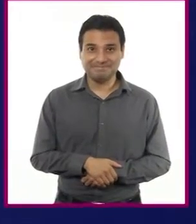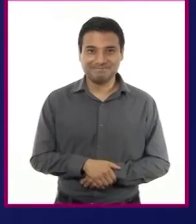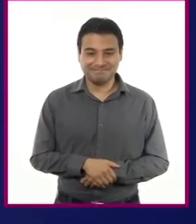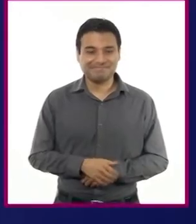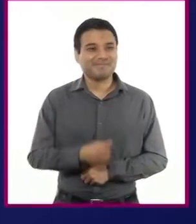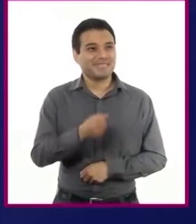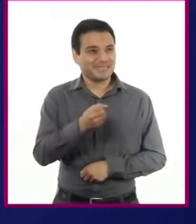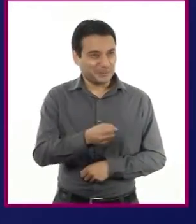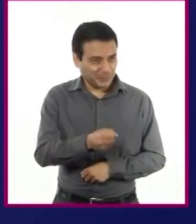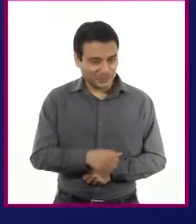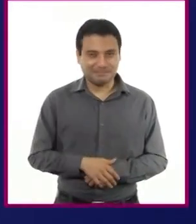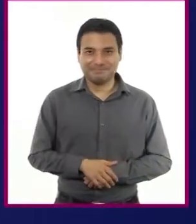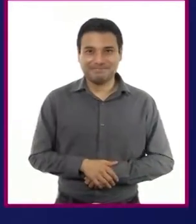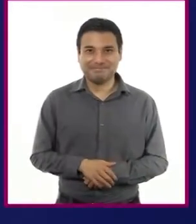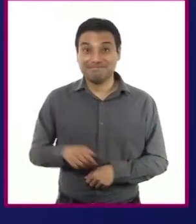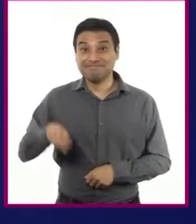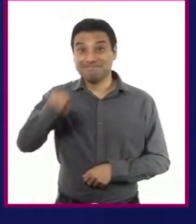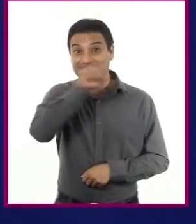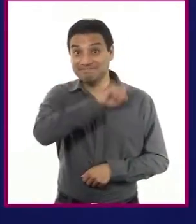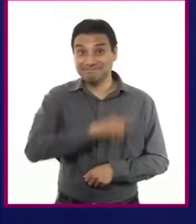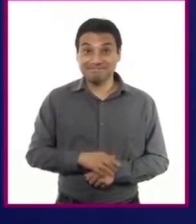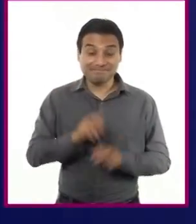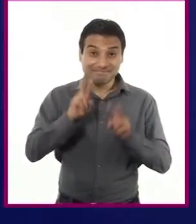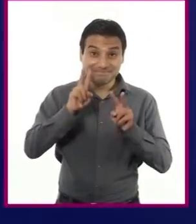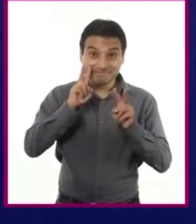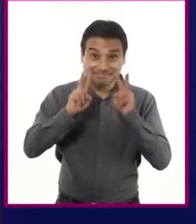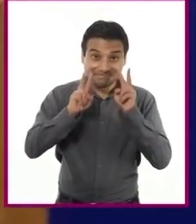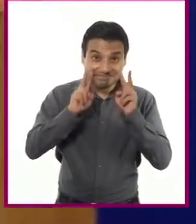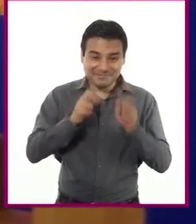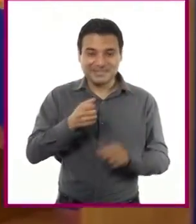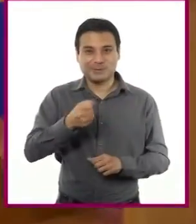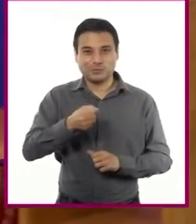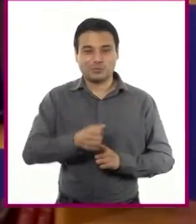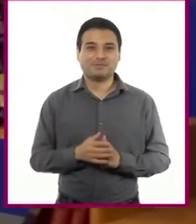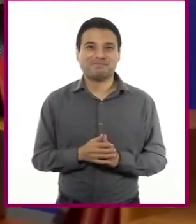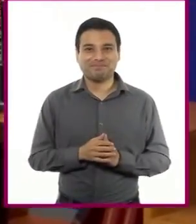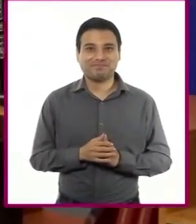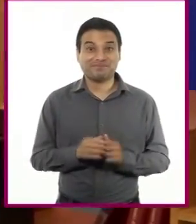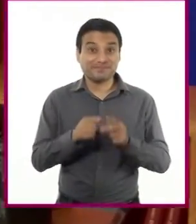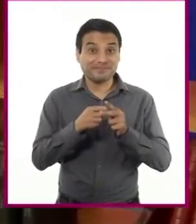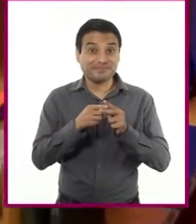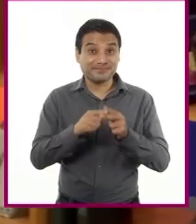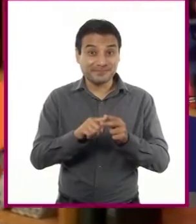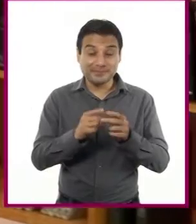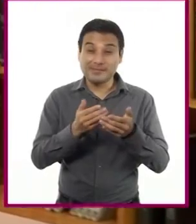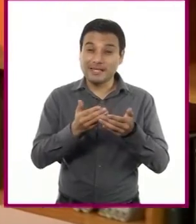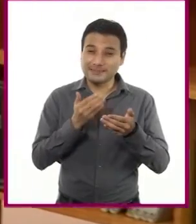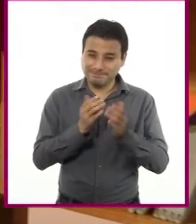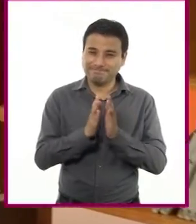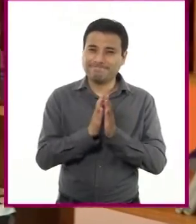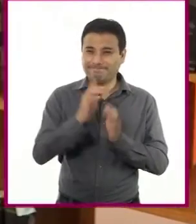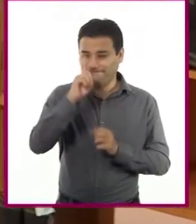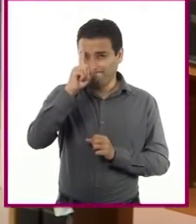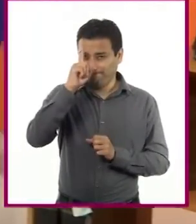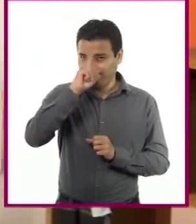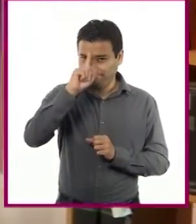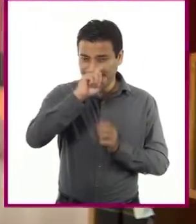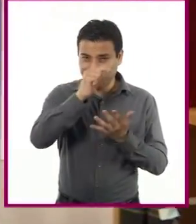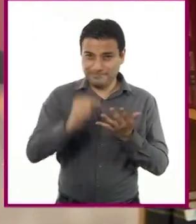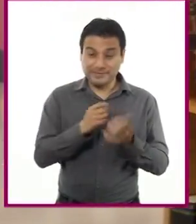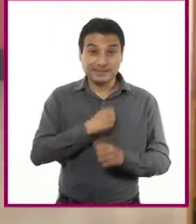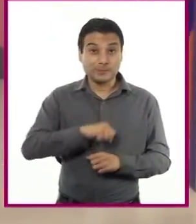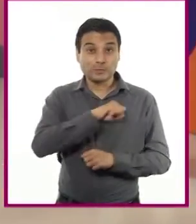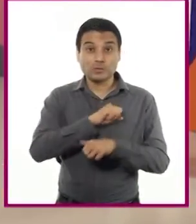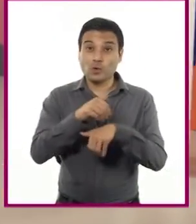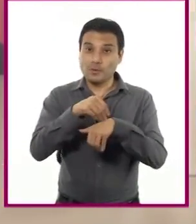Saludos, maestra Elena. Y a quienes nos siguen a través de sus pantallas, antes de iniciar es necesario atender a las recomendaciones de higiene y